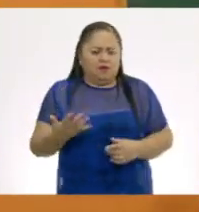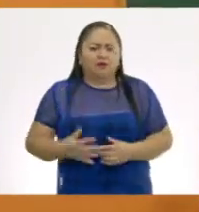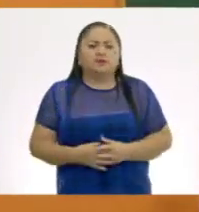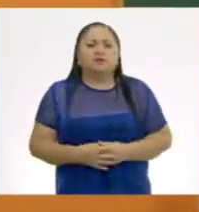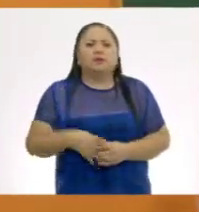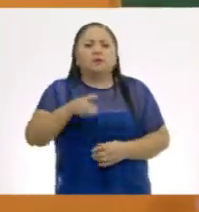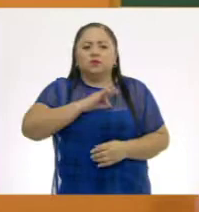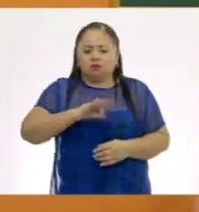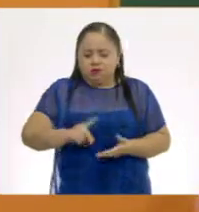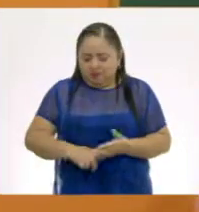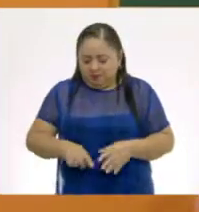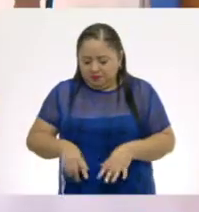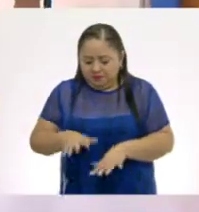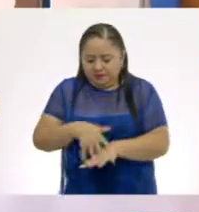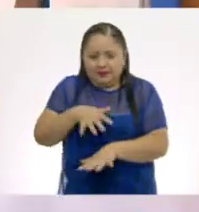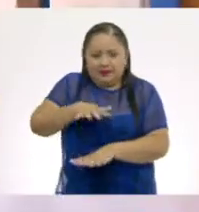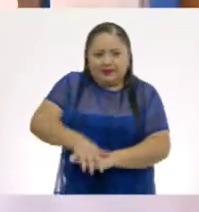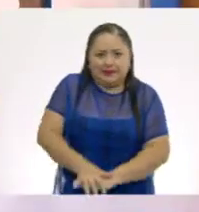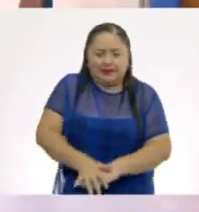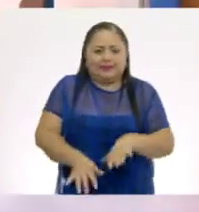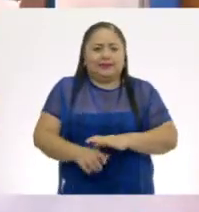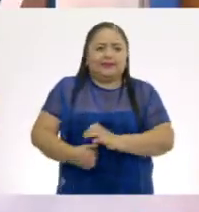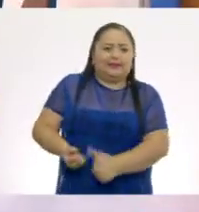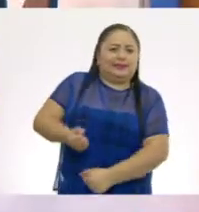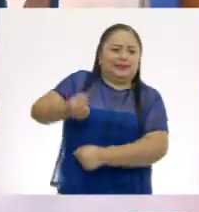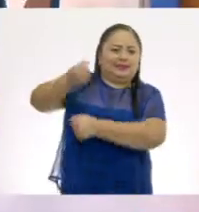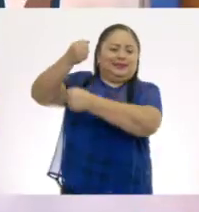Lo podemos pisar, jalar.